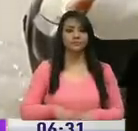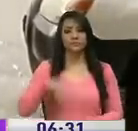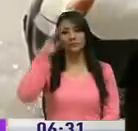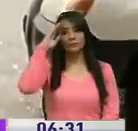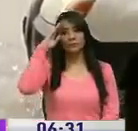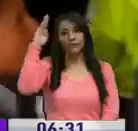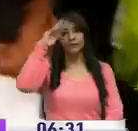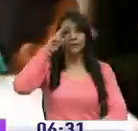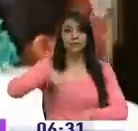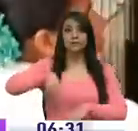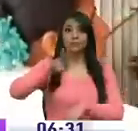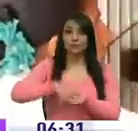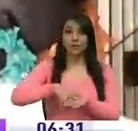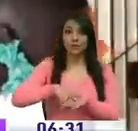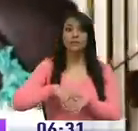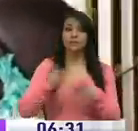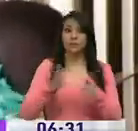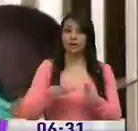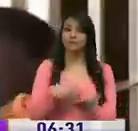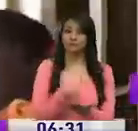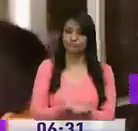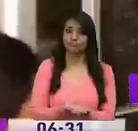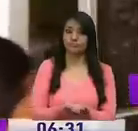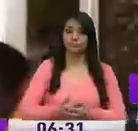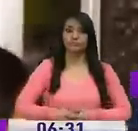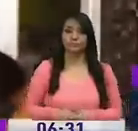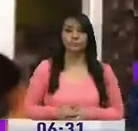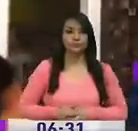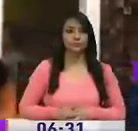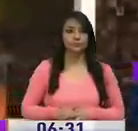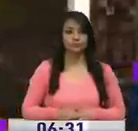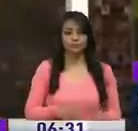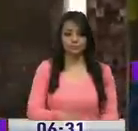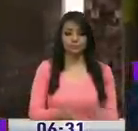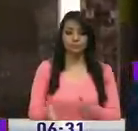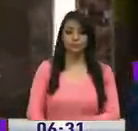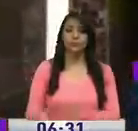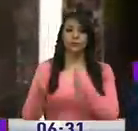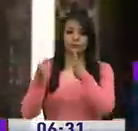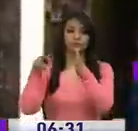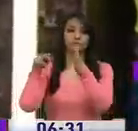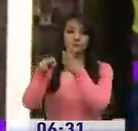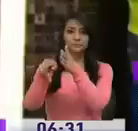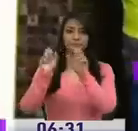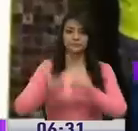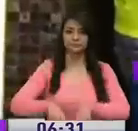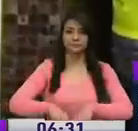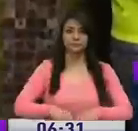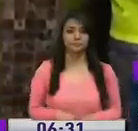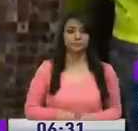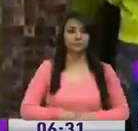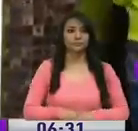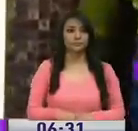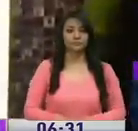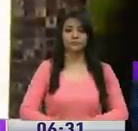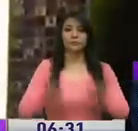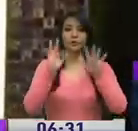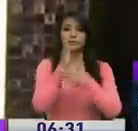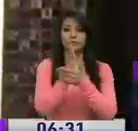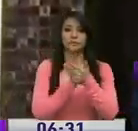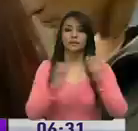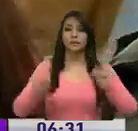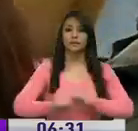Policía Nacional tamb en el lugar y efectuaron el levantamiento del cadáver 8:30 de la mañana